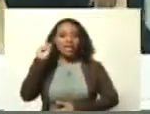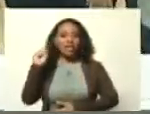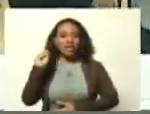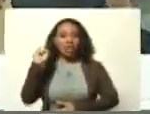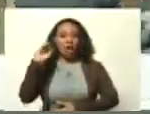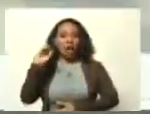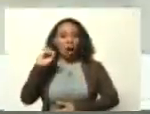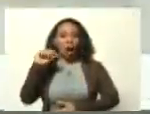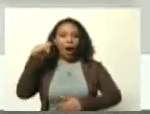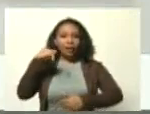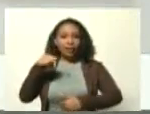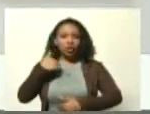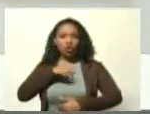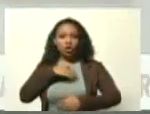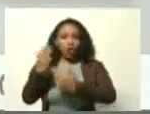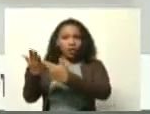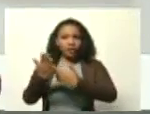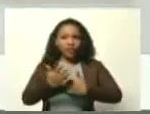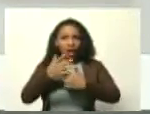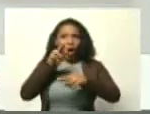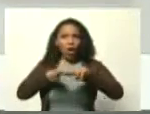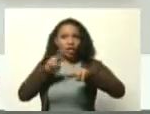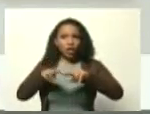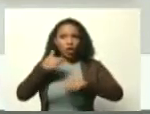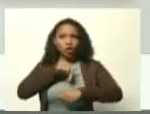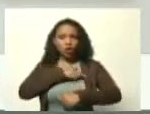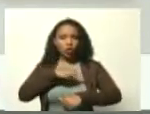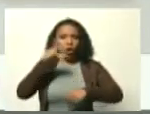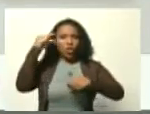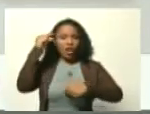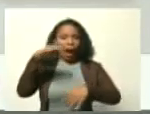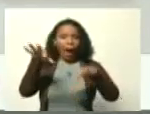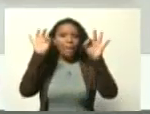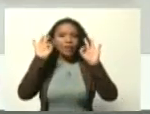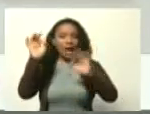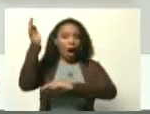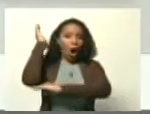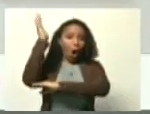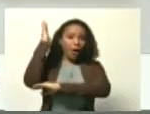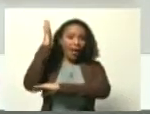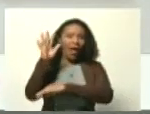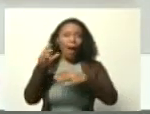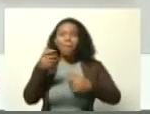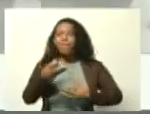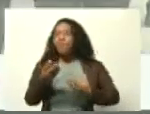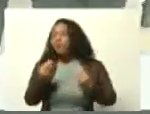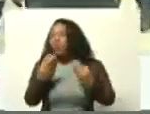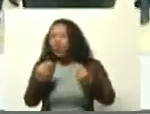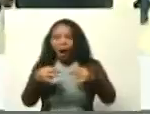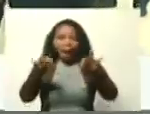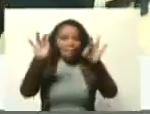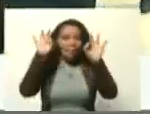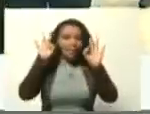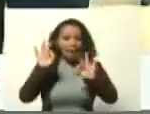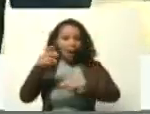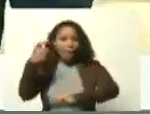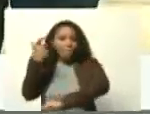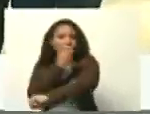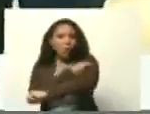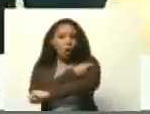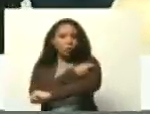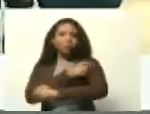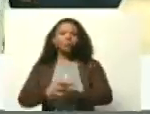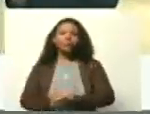niños. Estamos en un día muy especial, de jornada muy especial de vacunación